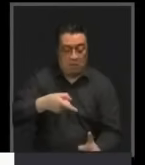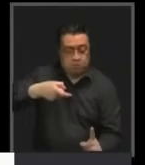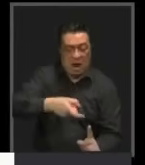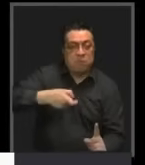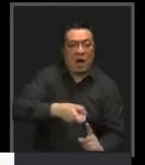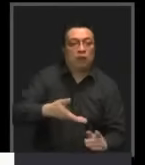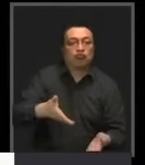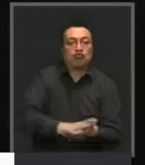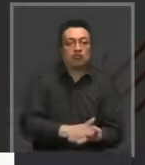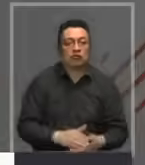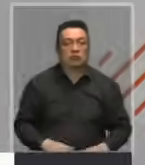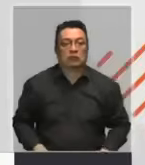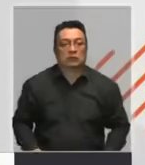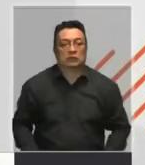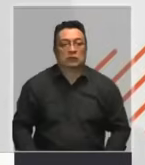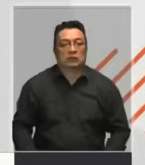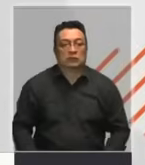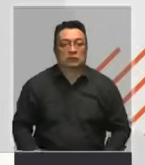el AMPA,